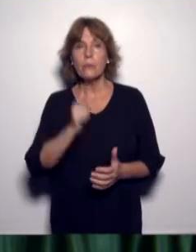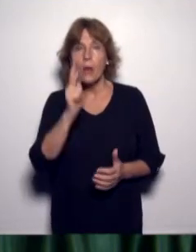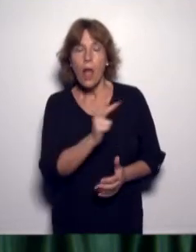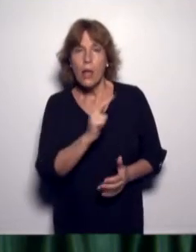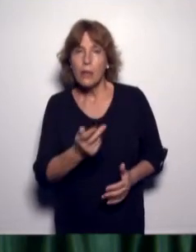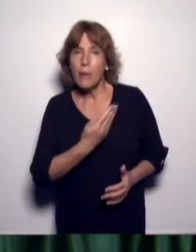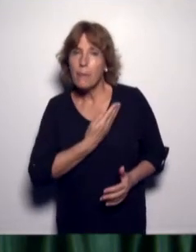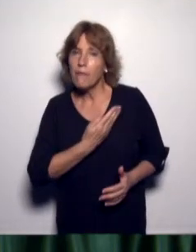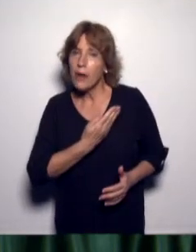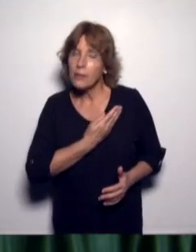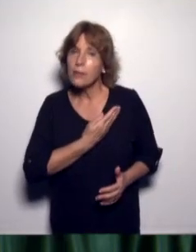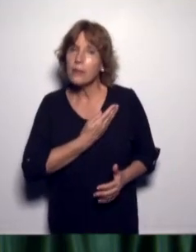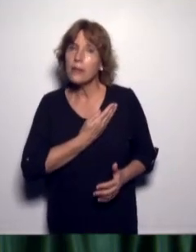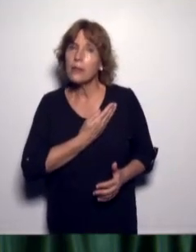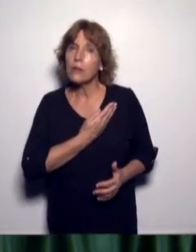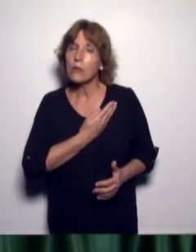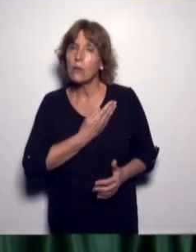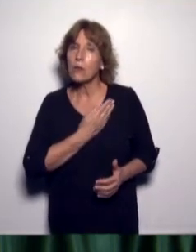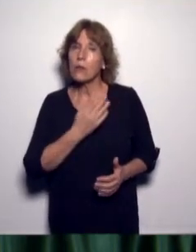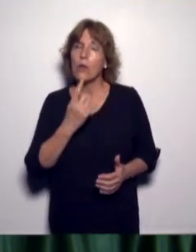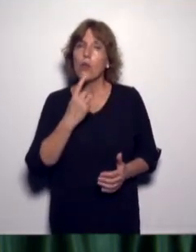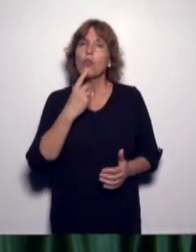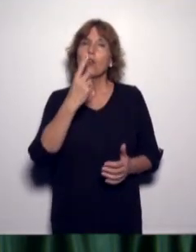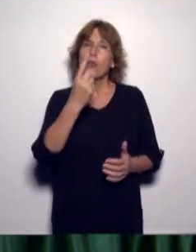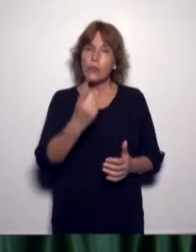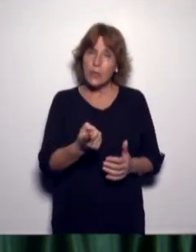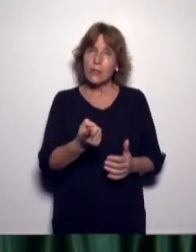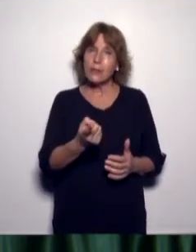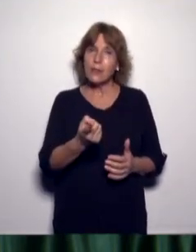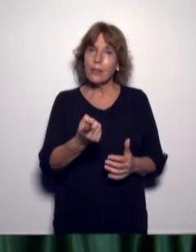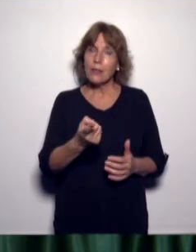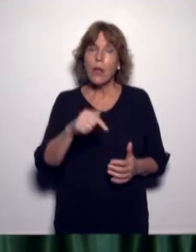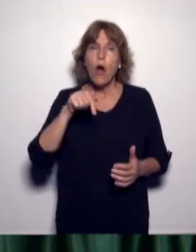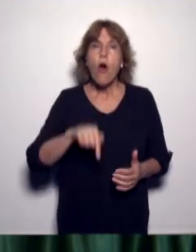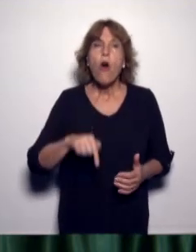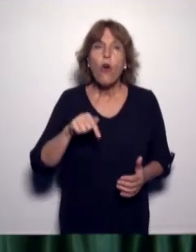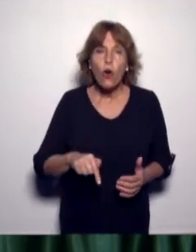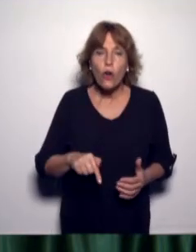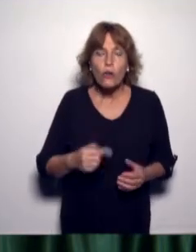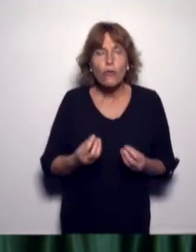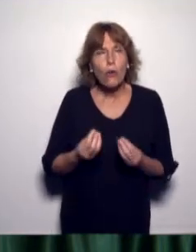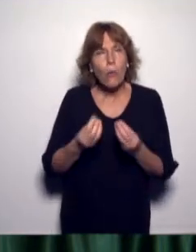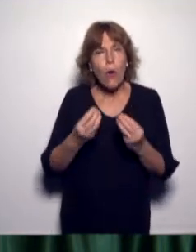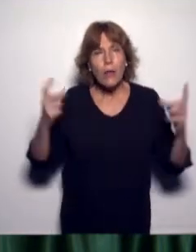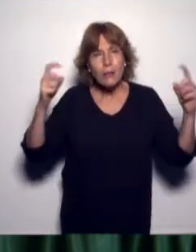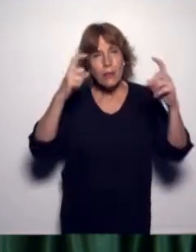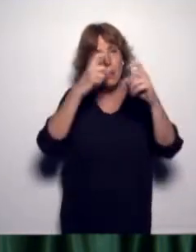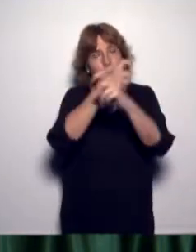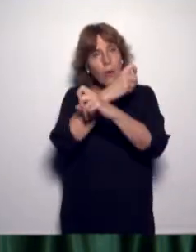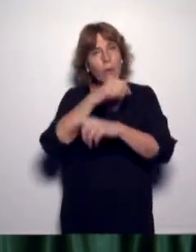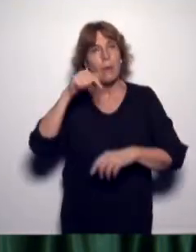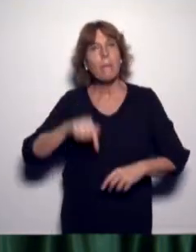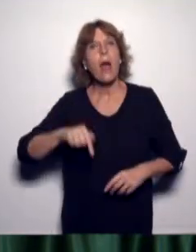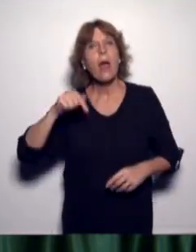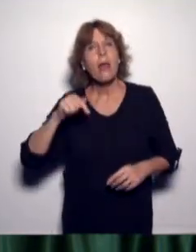el Papa Francisco nos da como las dimensiones de hoy, de este problema